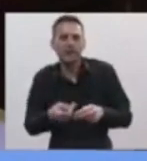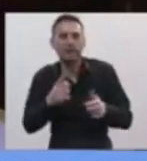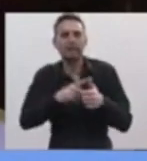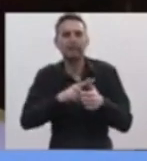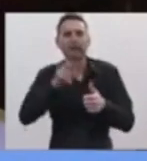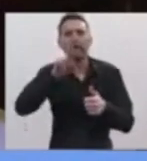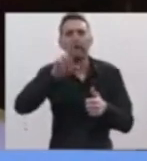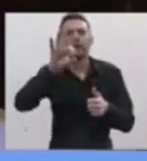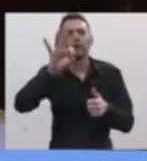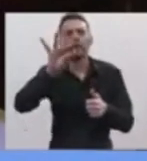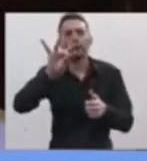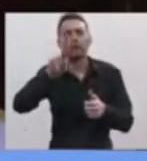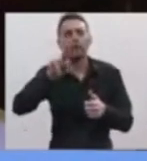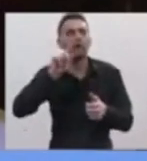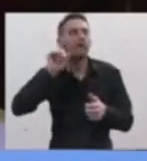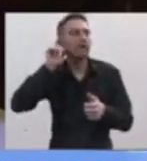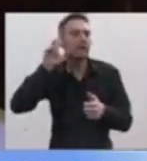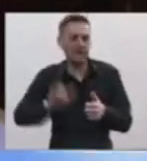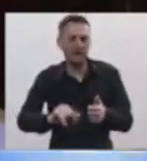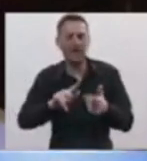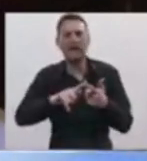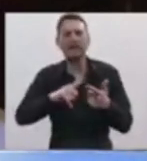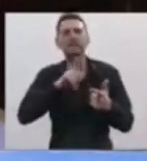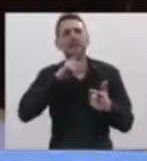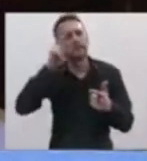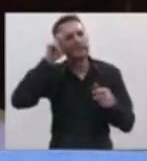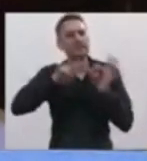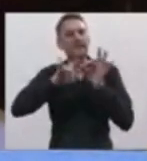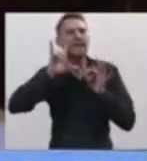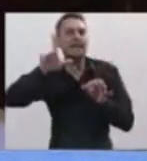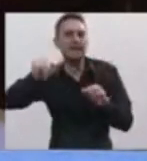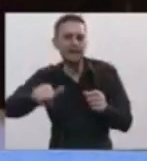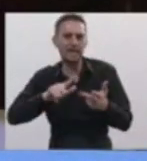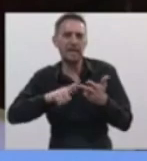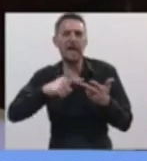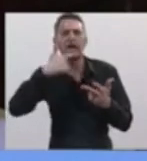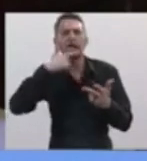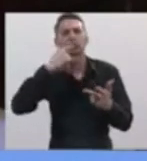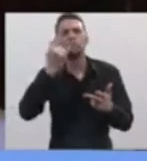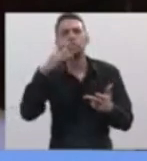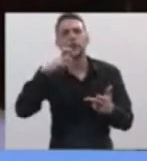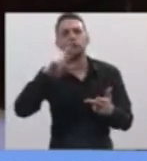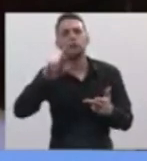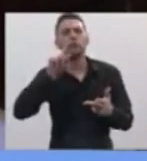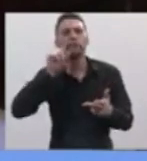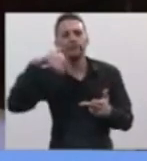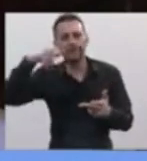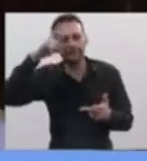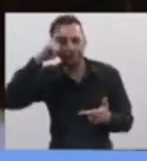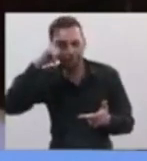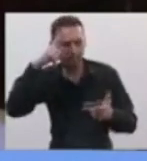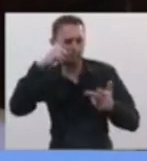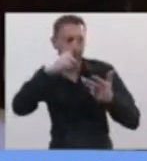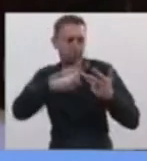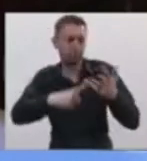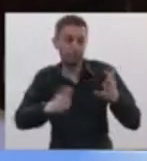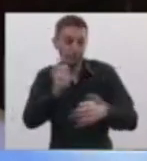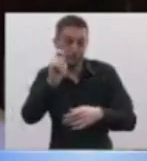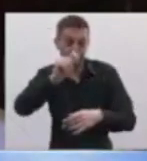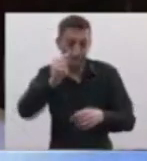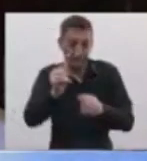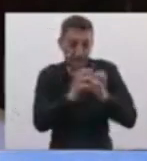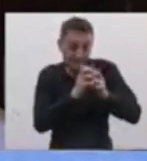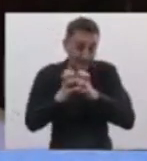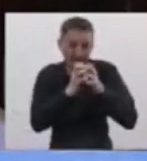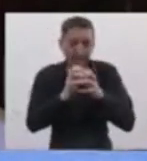hiperinflación tequila fin de la convertibilidad sub-prime lo que quieran si esas crisis